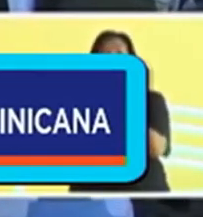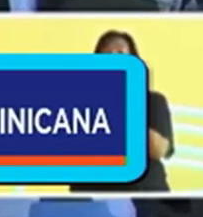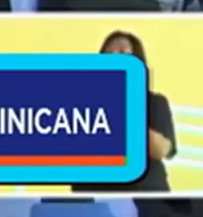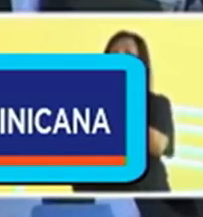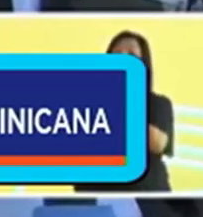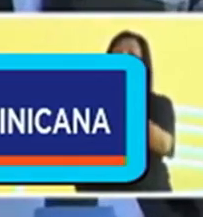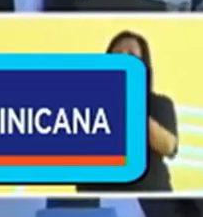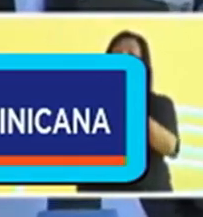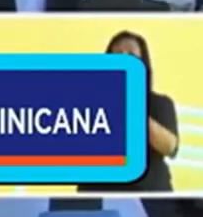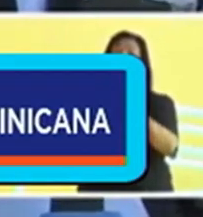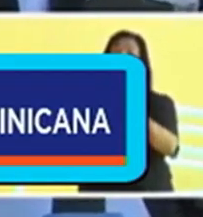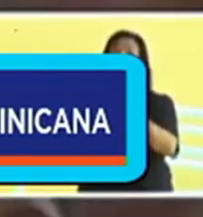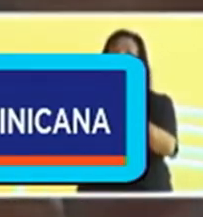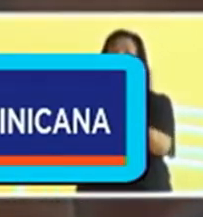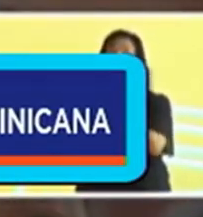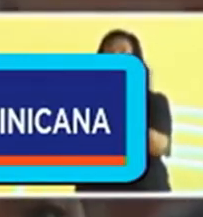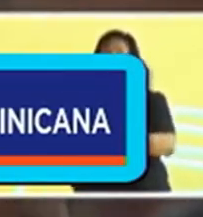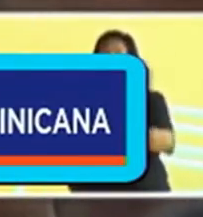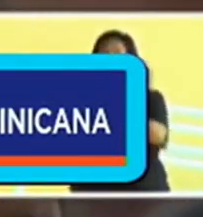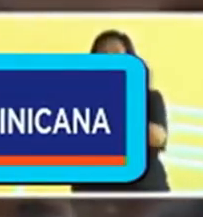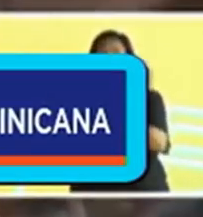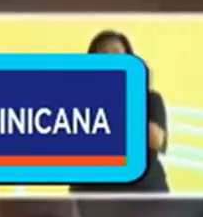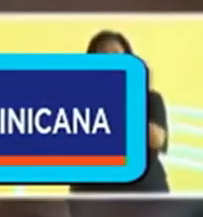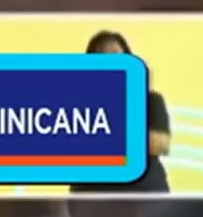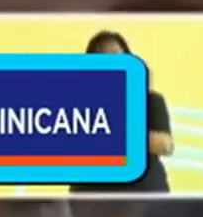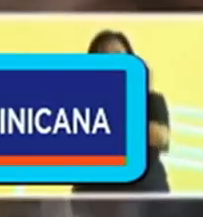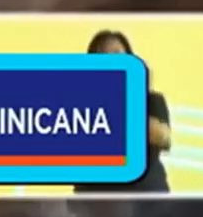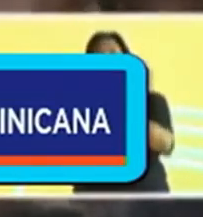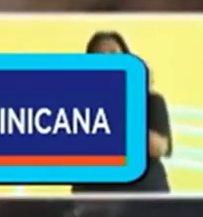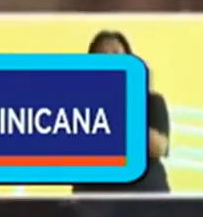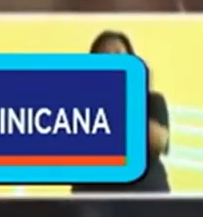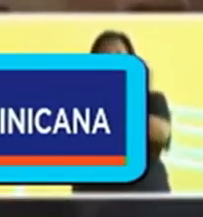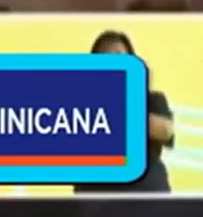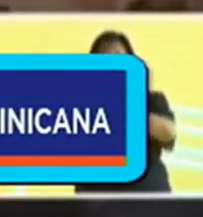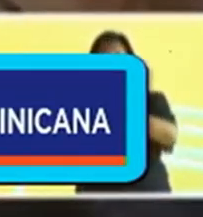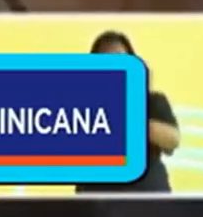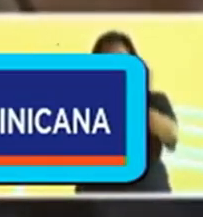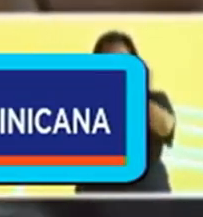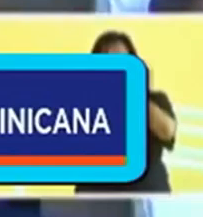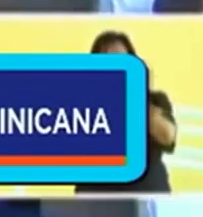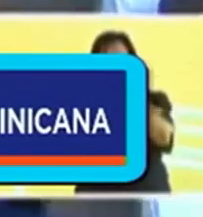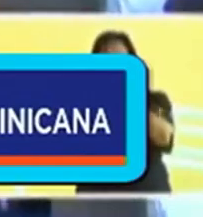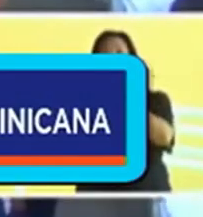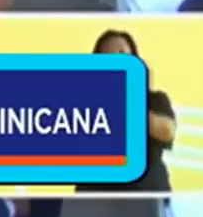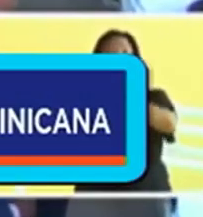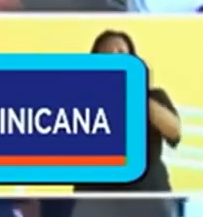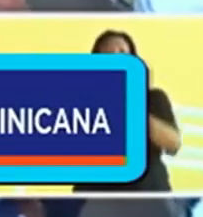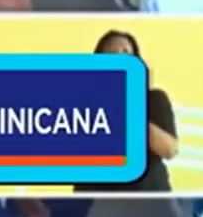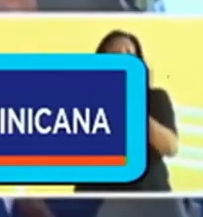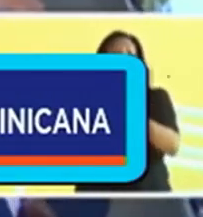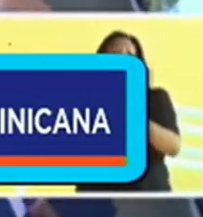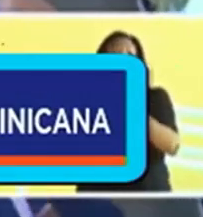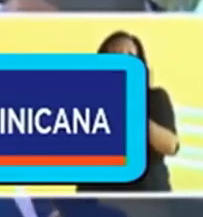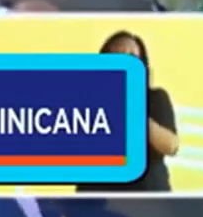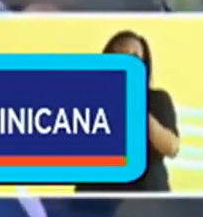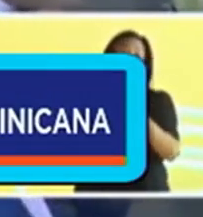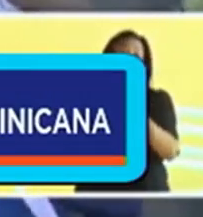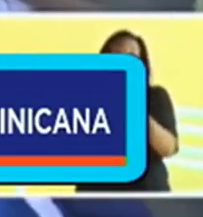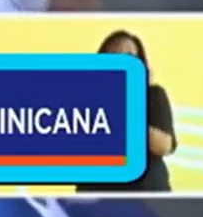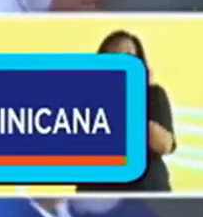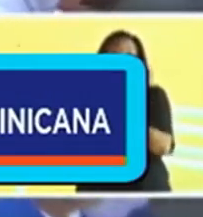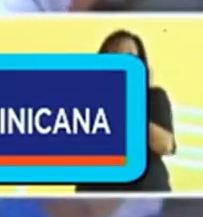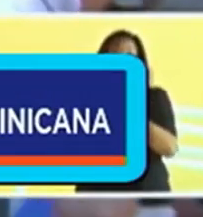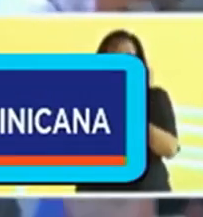72 libros a disposición de todos los niños del país, de todos, 72 en la